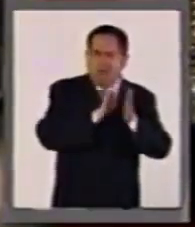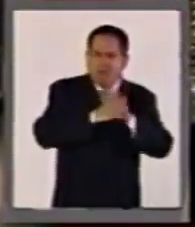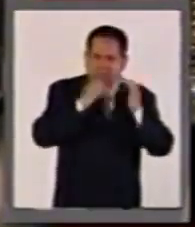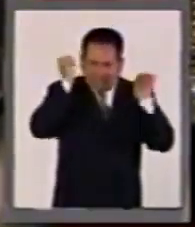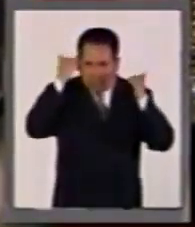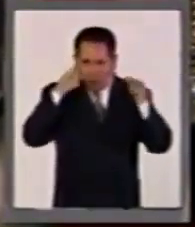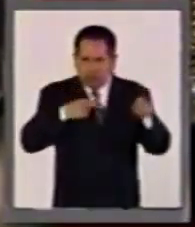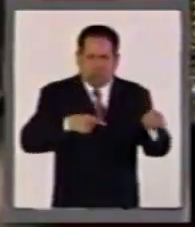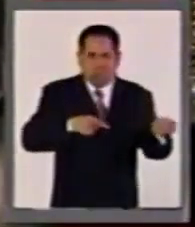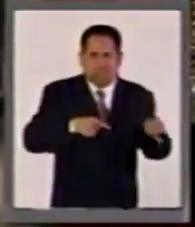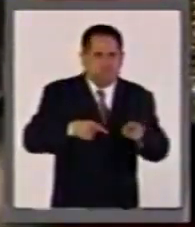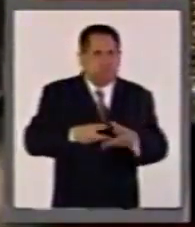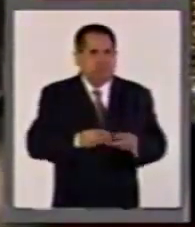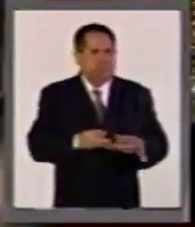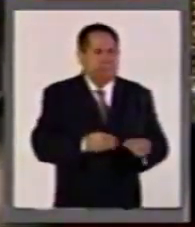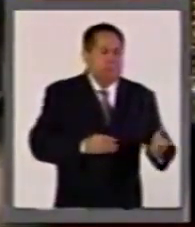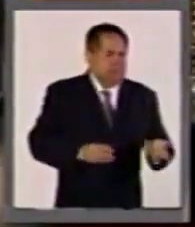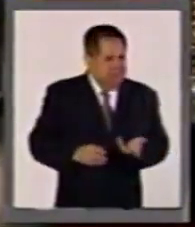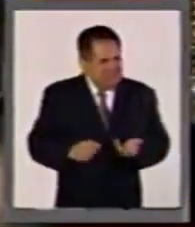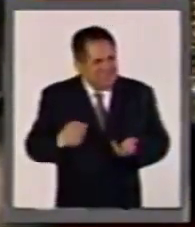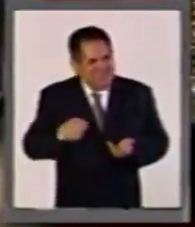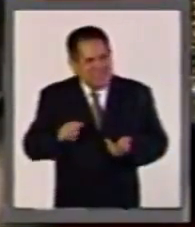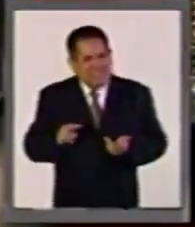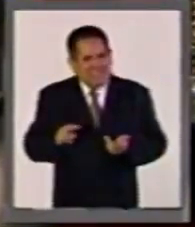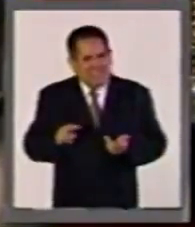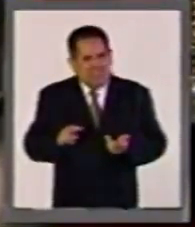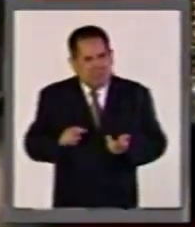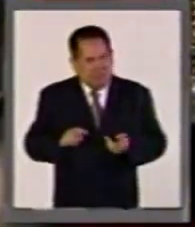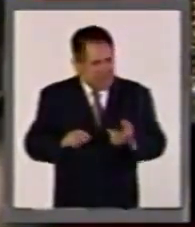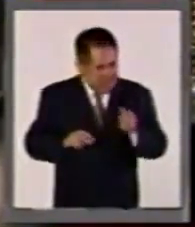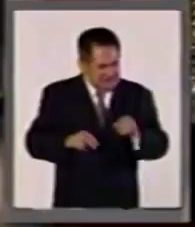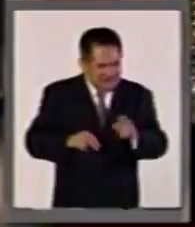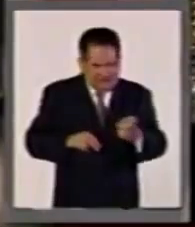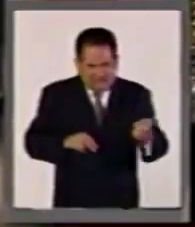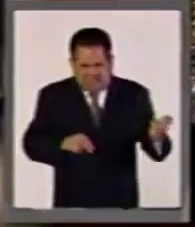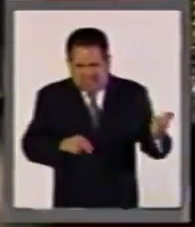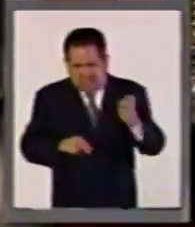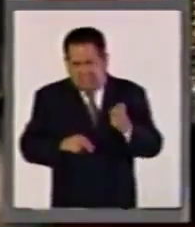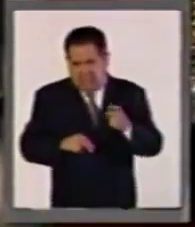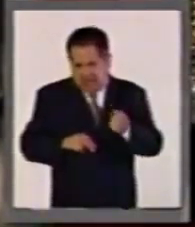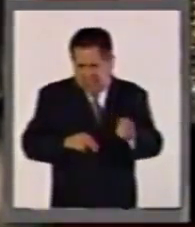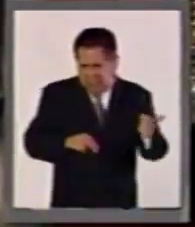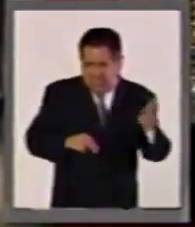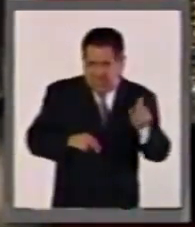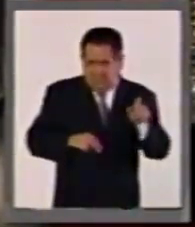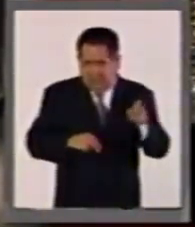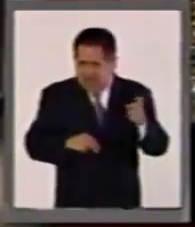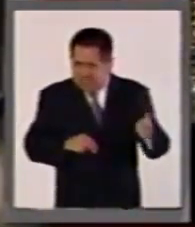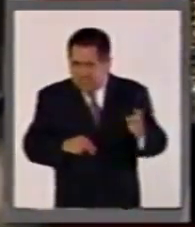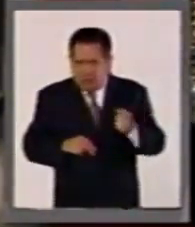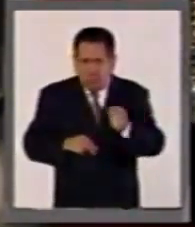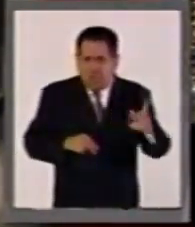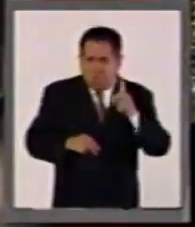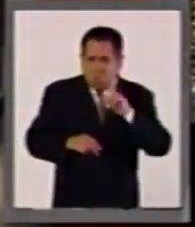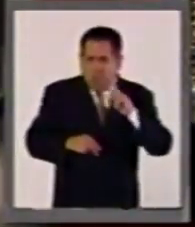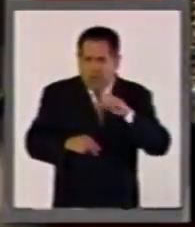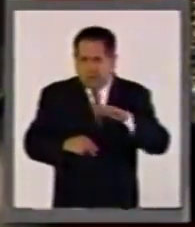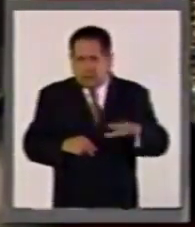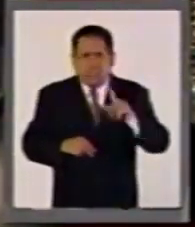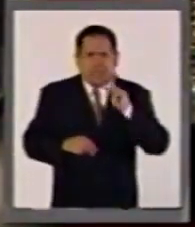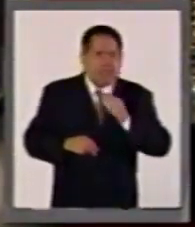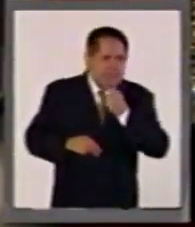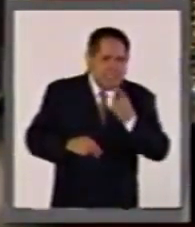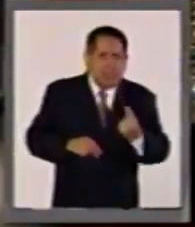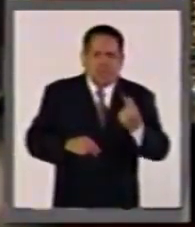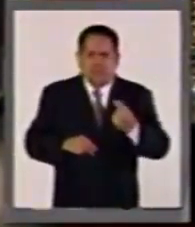suelen desaparecer. Yo me pregunto, ¿así estarán en esa situación? ¿Así será la situación de las mujeres, las niñas que